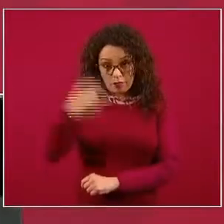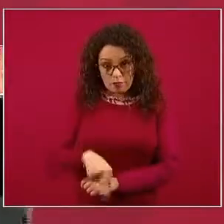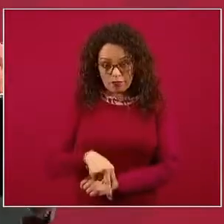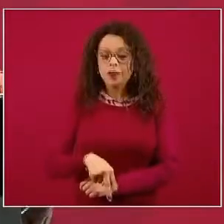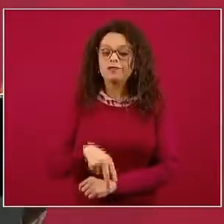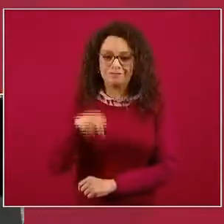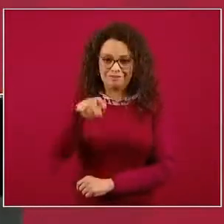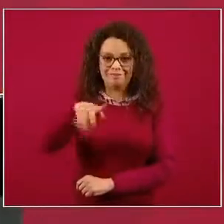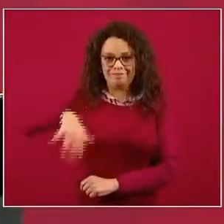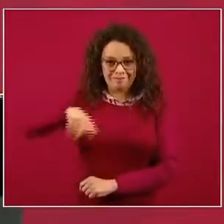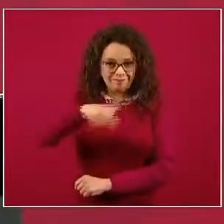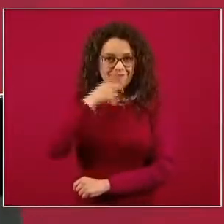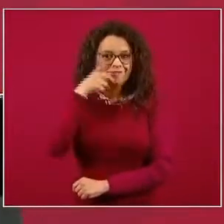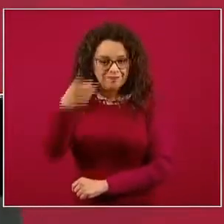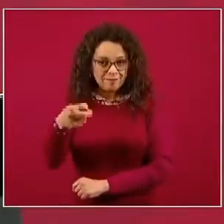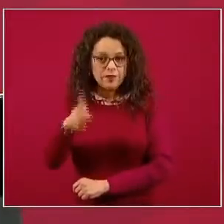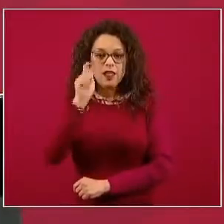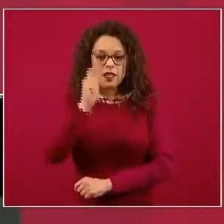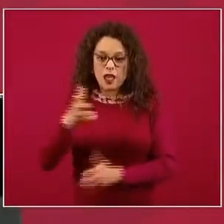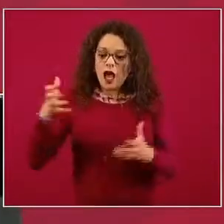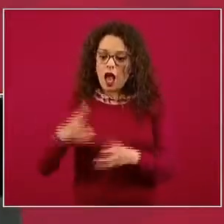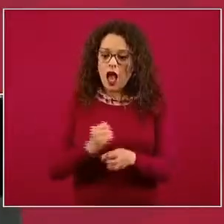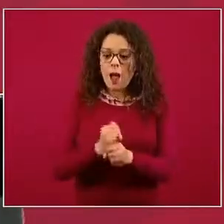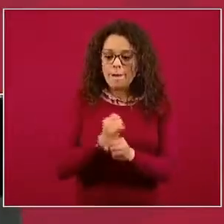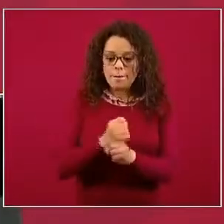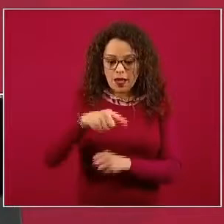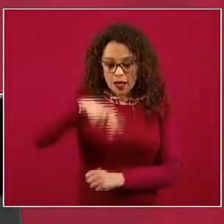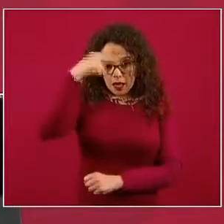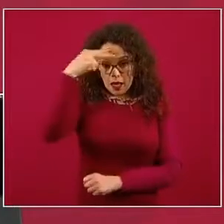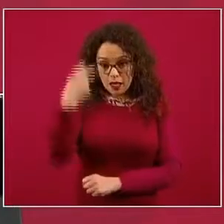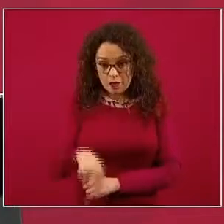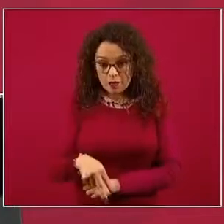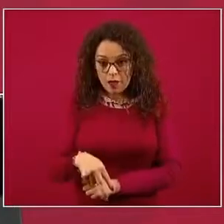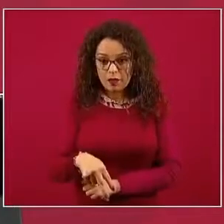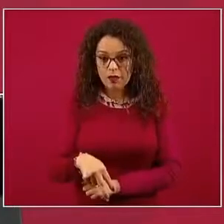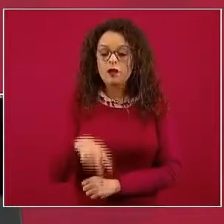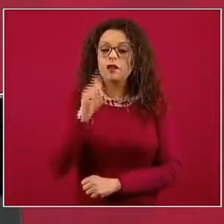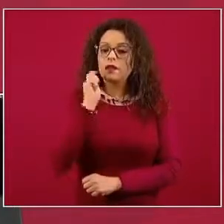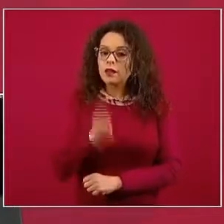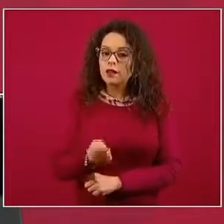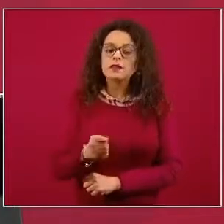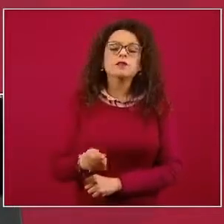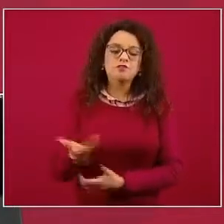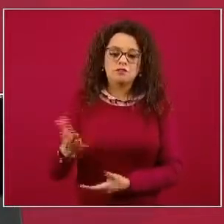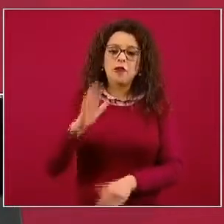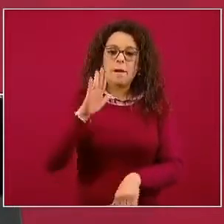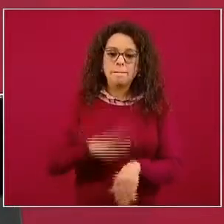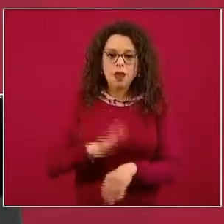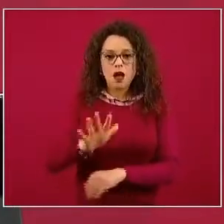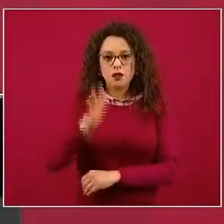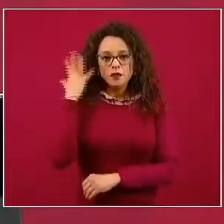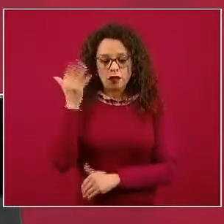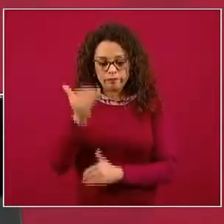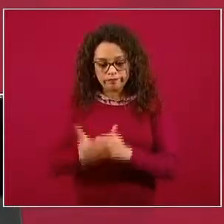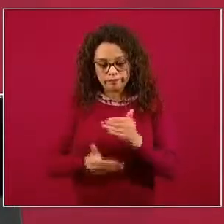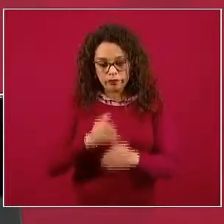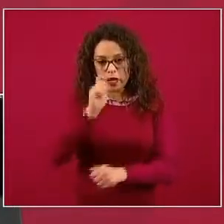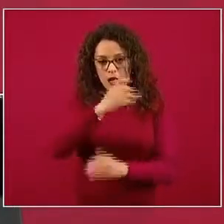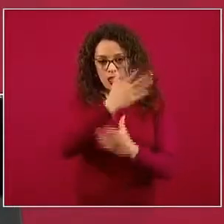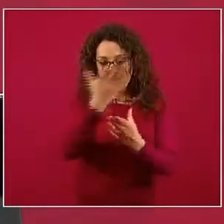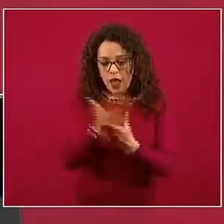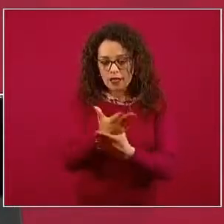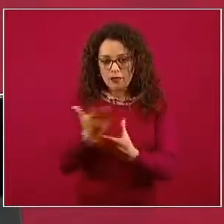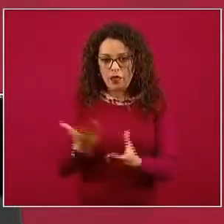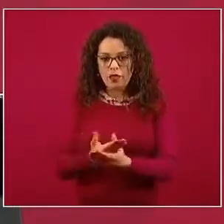menciona. Realizar investigación clínica en México avanza parte del trabajo del expediente que